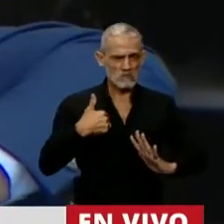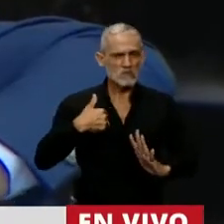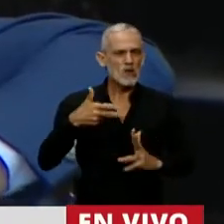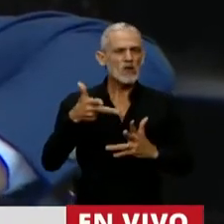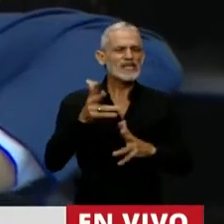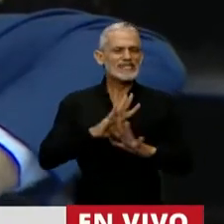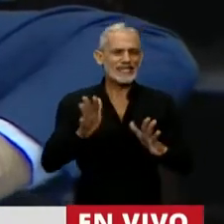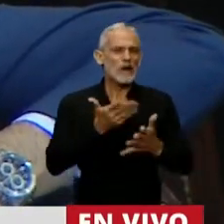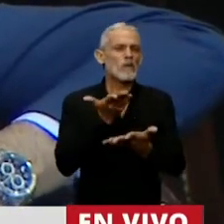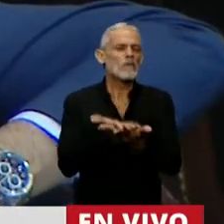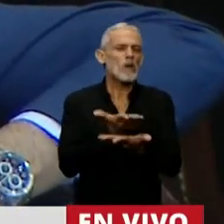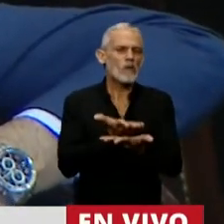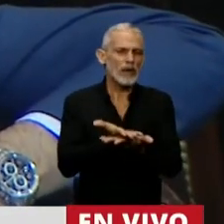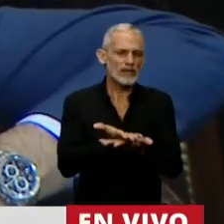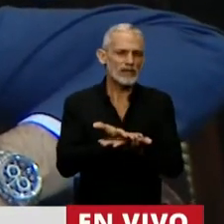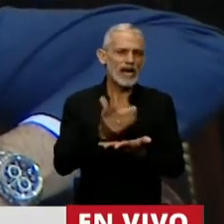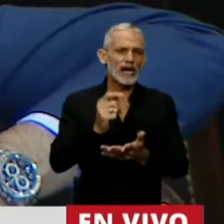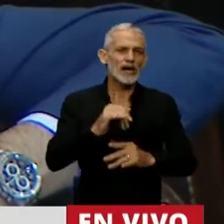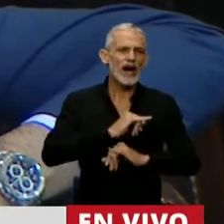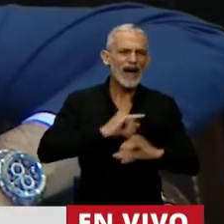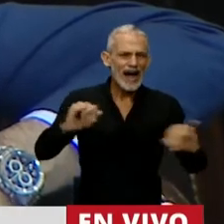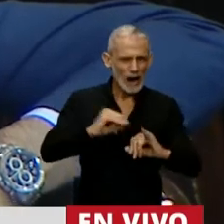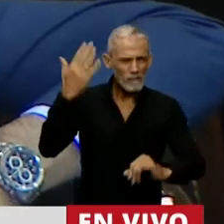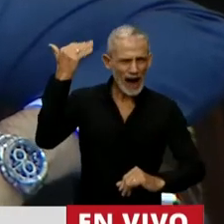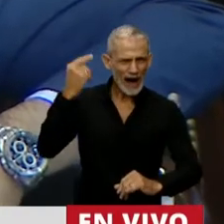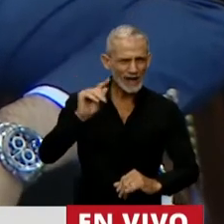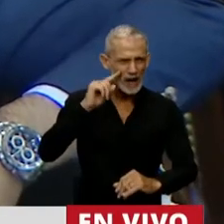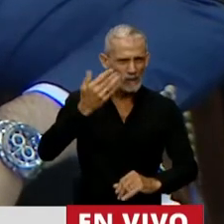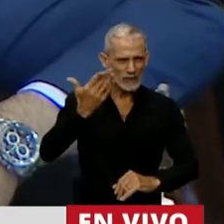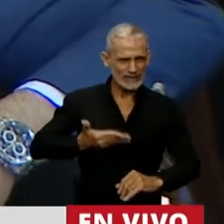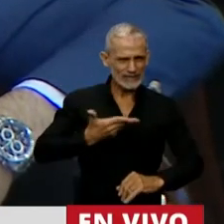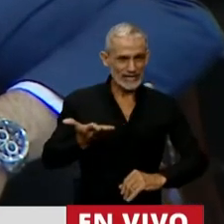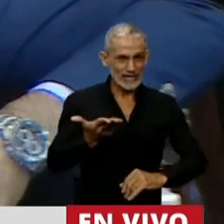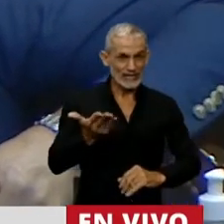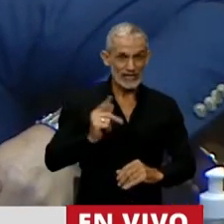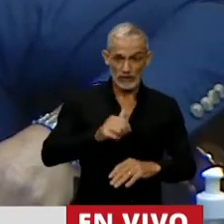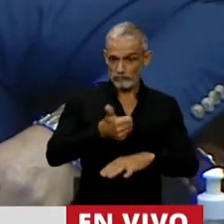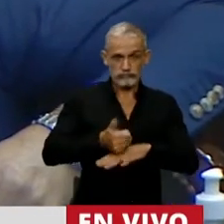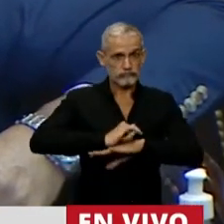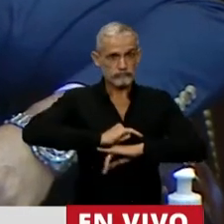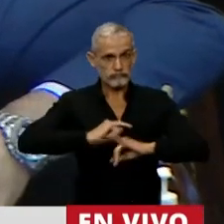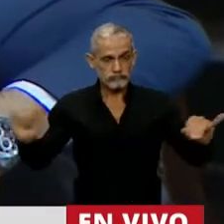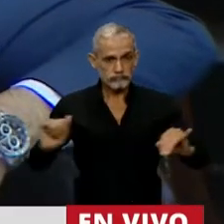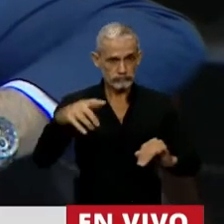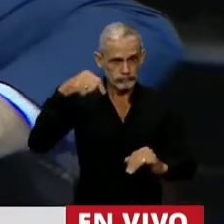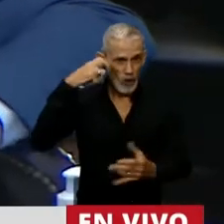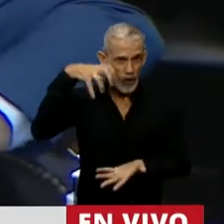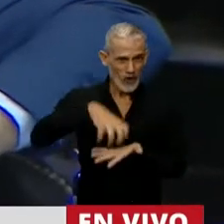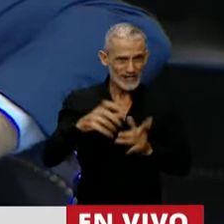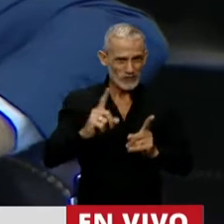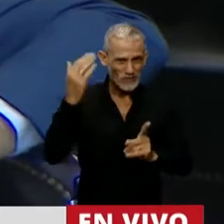fue una propuesta de campaña del presidente y un anuncio que hizo acá en este mismo congreso y porque